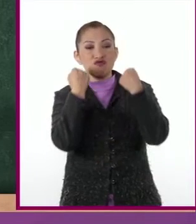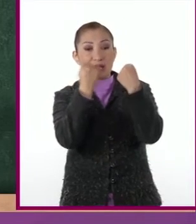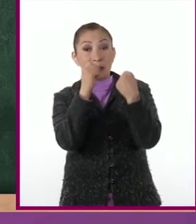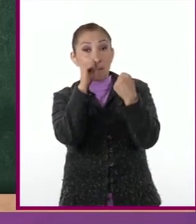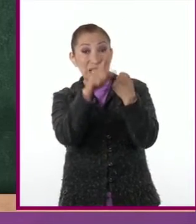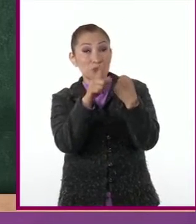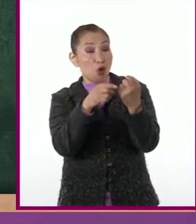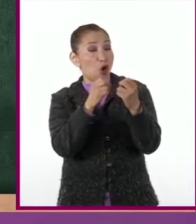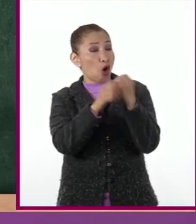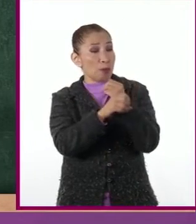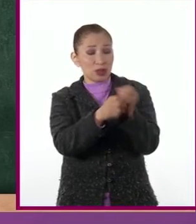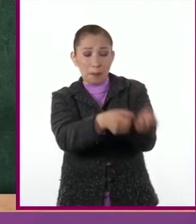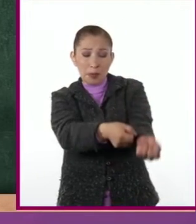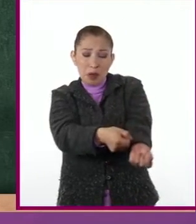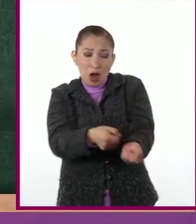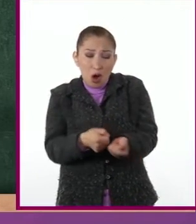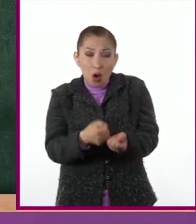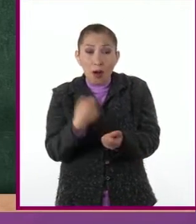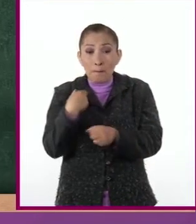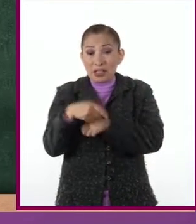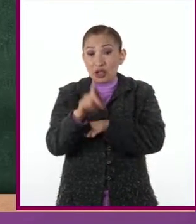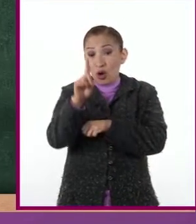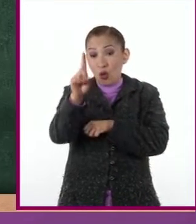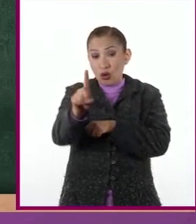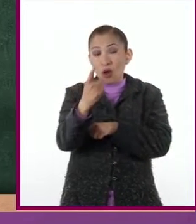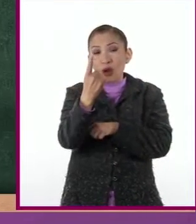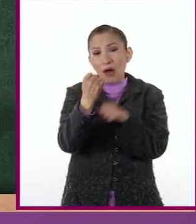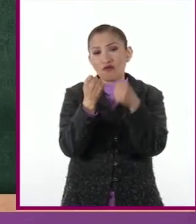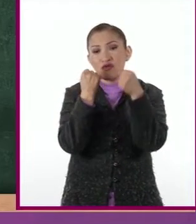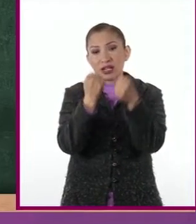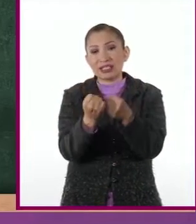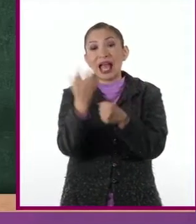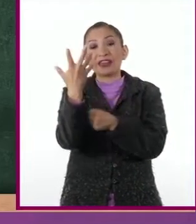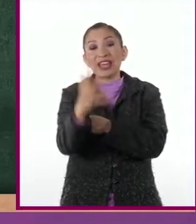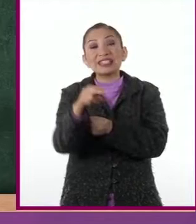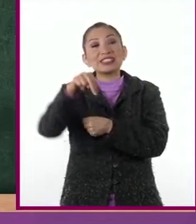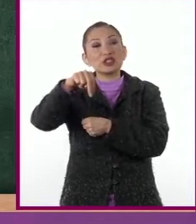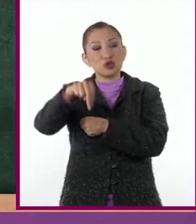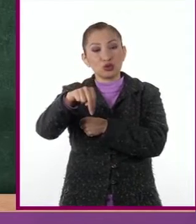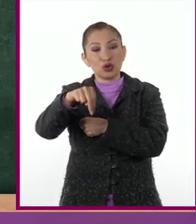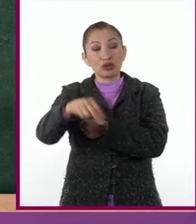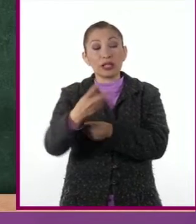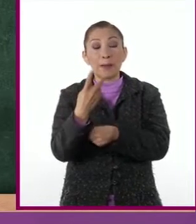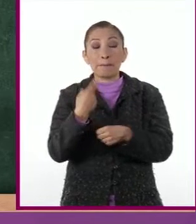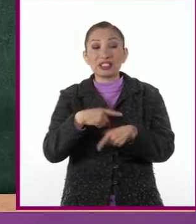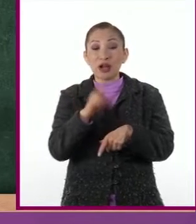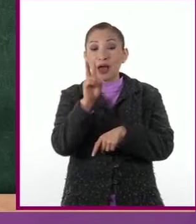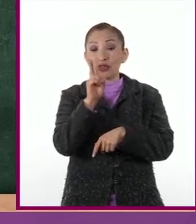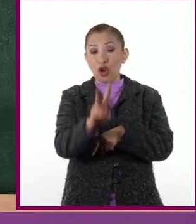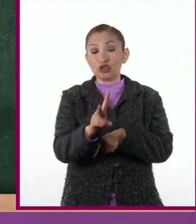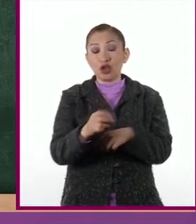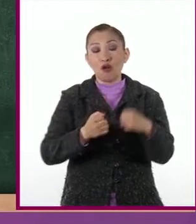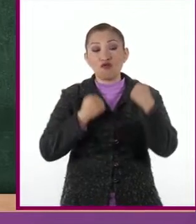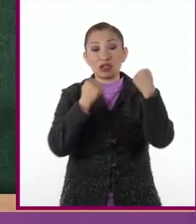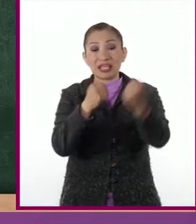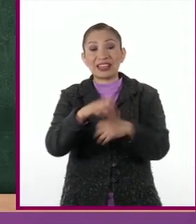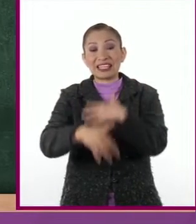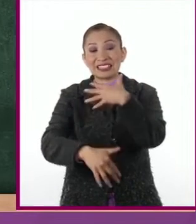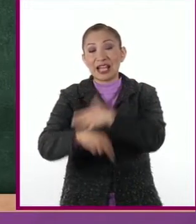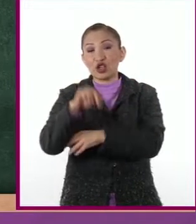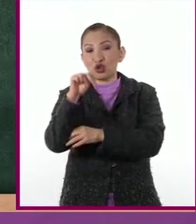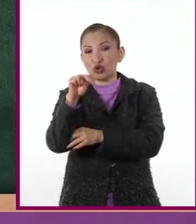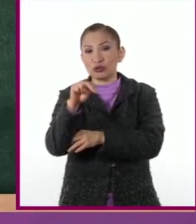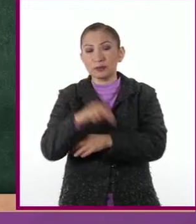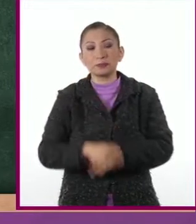un mismo objeto. La persona número 1 aplica una fuerza de 10 newtons, la persona número 2 aplica una fuerza de